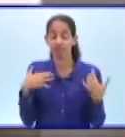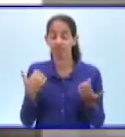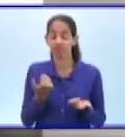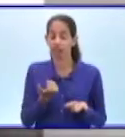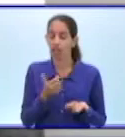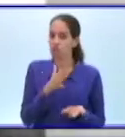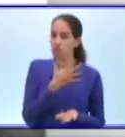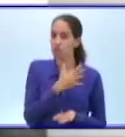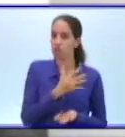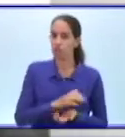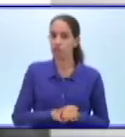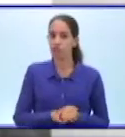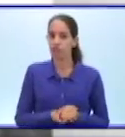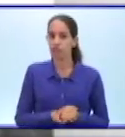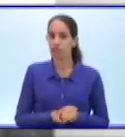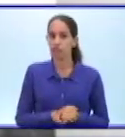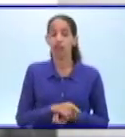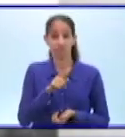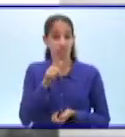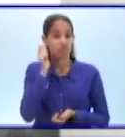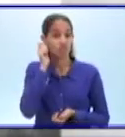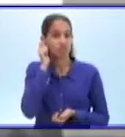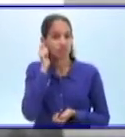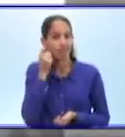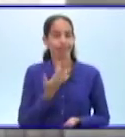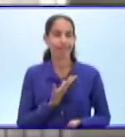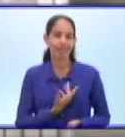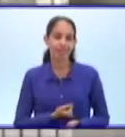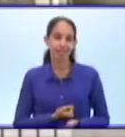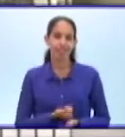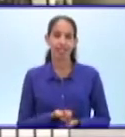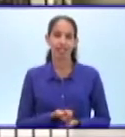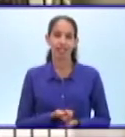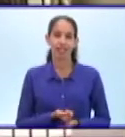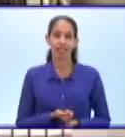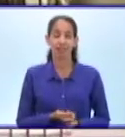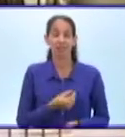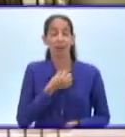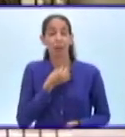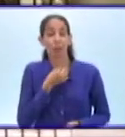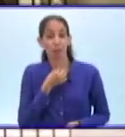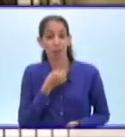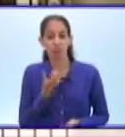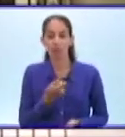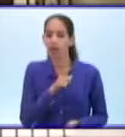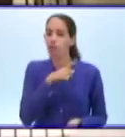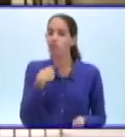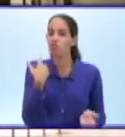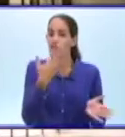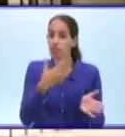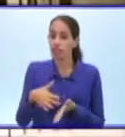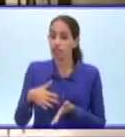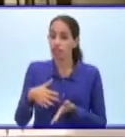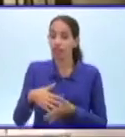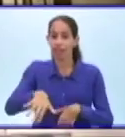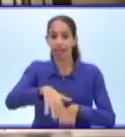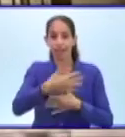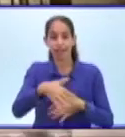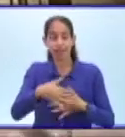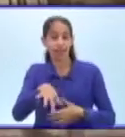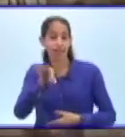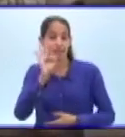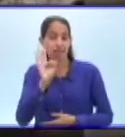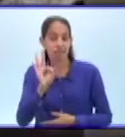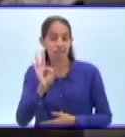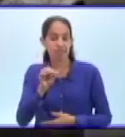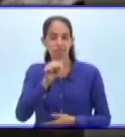días. Carmen pasó penurias, tristeza, agobio y pobreza, hasta que murió en esta casa de la calle 8 entre 19 y 21 en